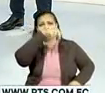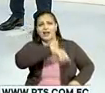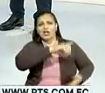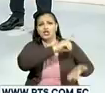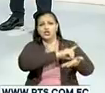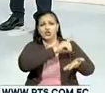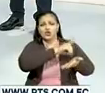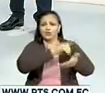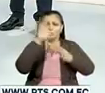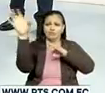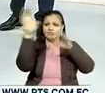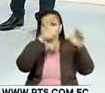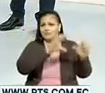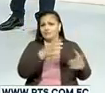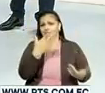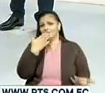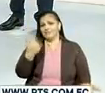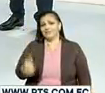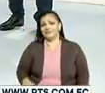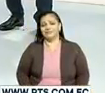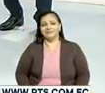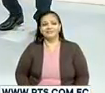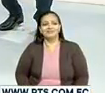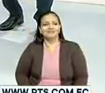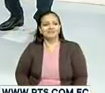esos medidores, pues.